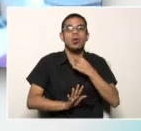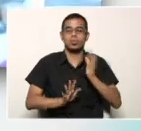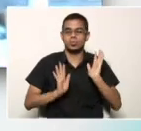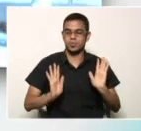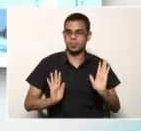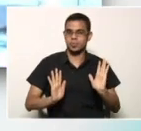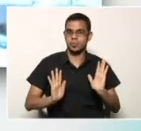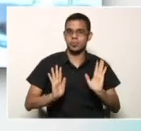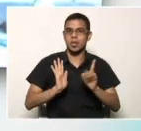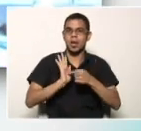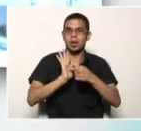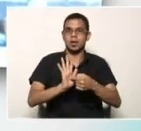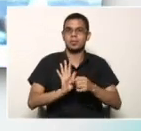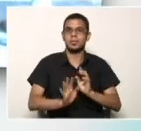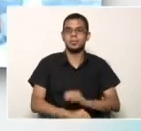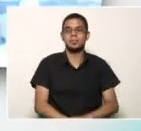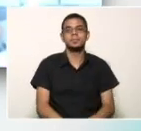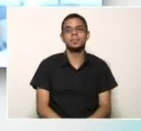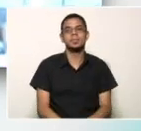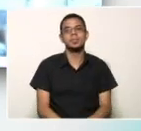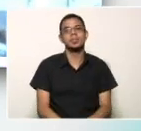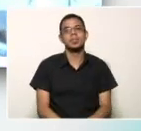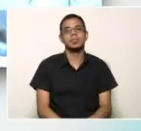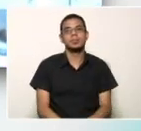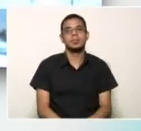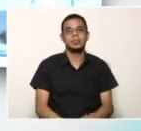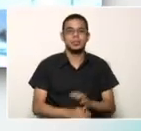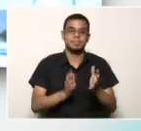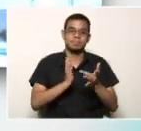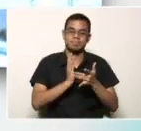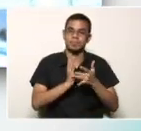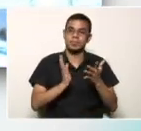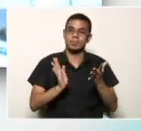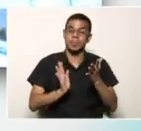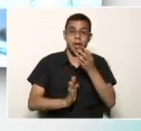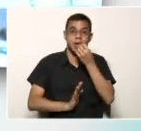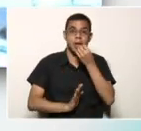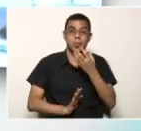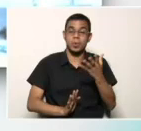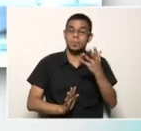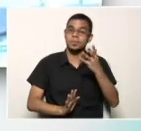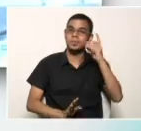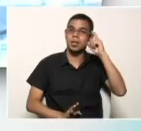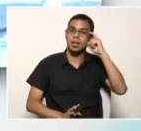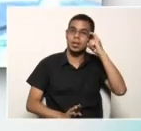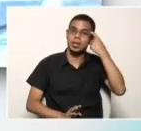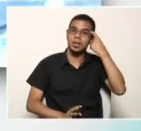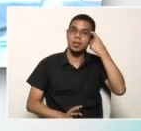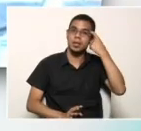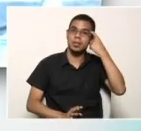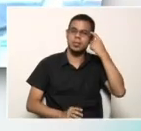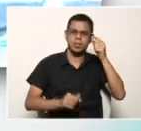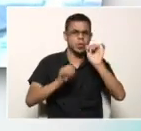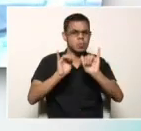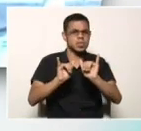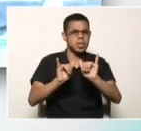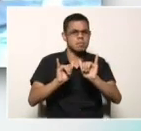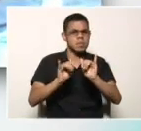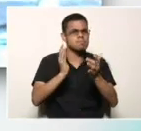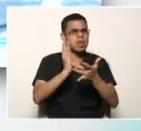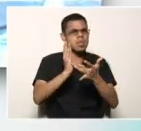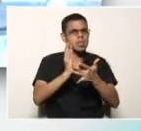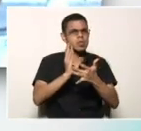en este tiempo de soberanía y tecnología. Además, recordarles que así como este artefacto, vamos a